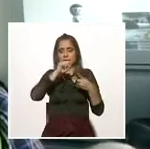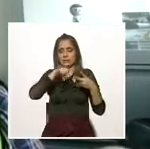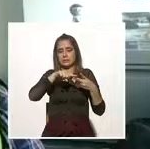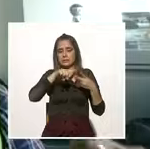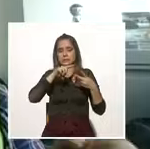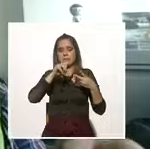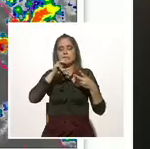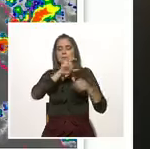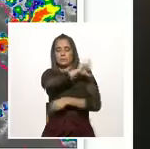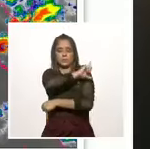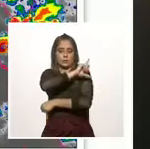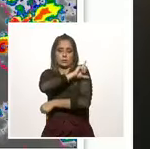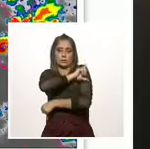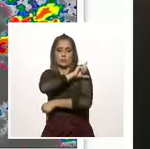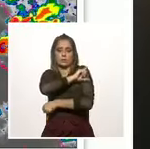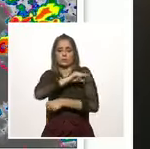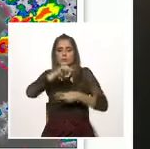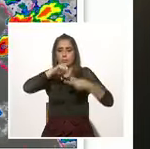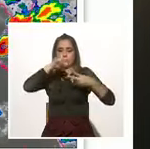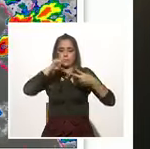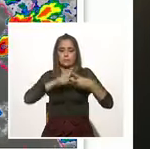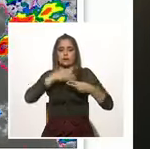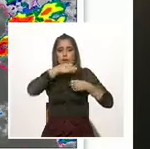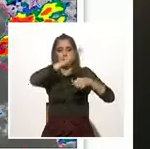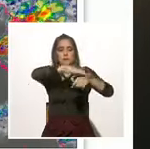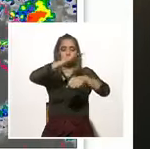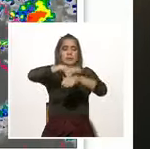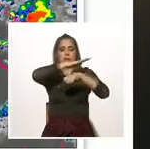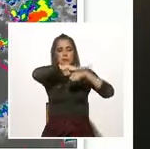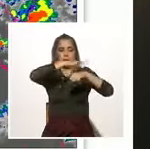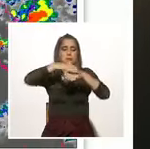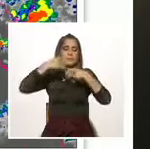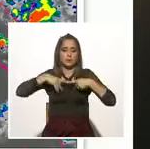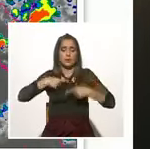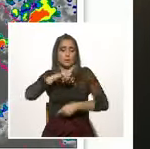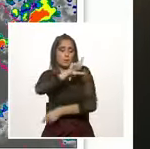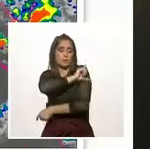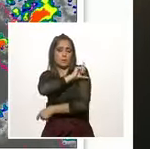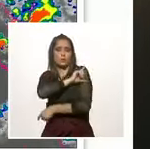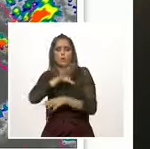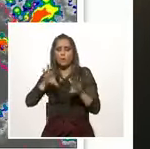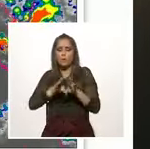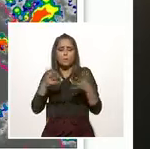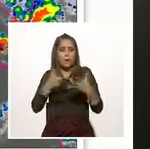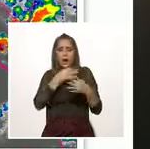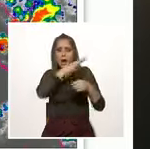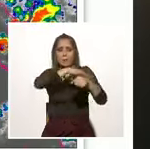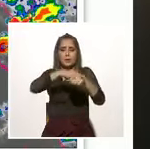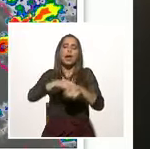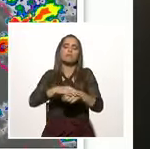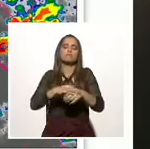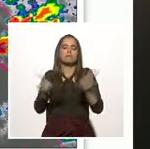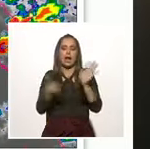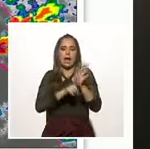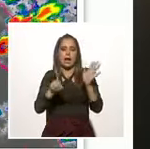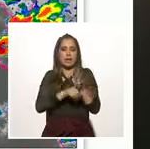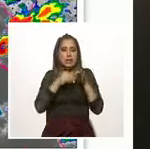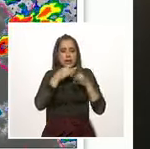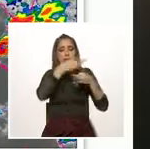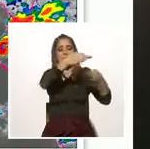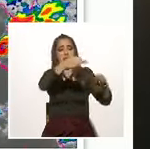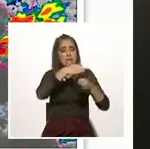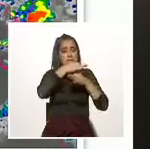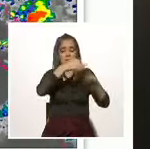Protección Civil. En este caso, de este último, a través del sistema de alerta temprana para ciclones